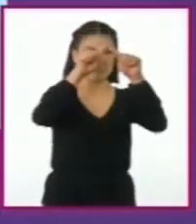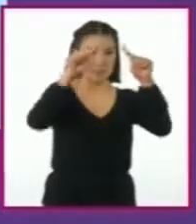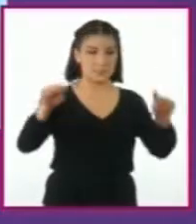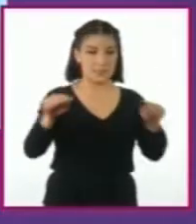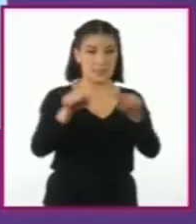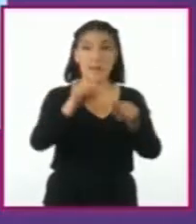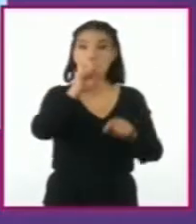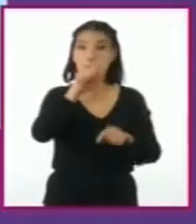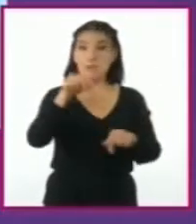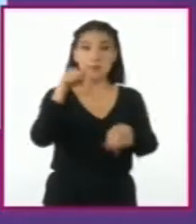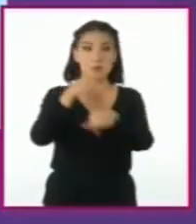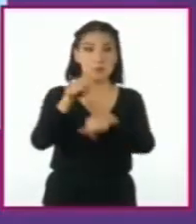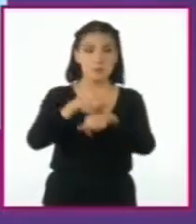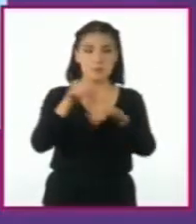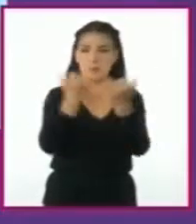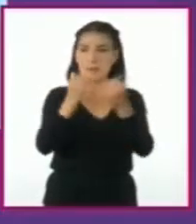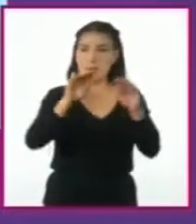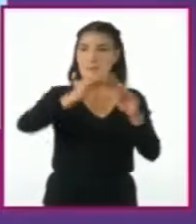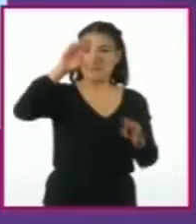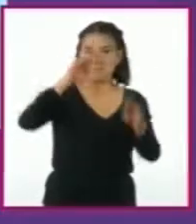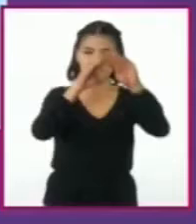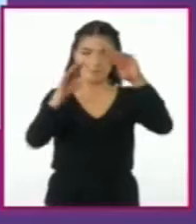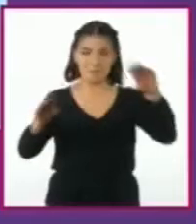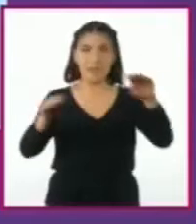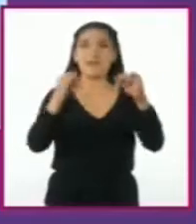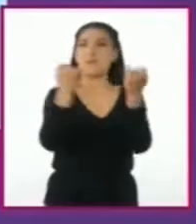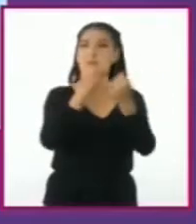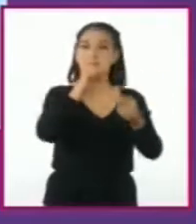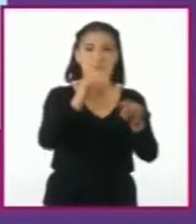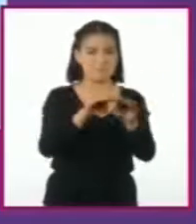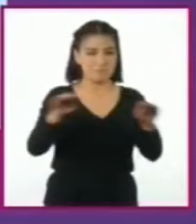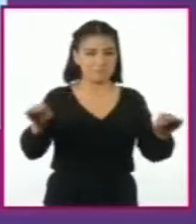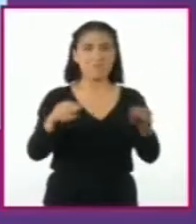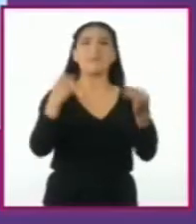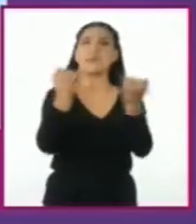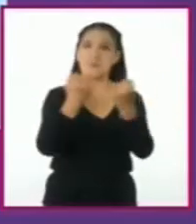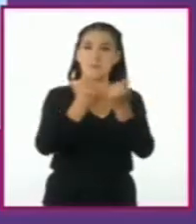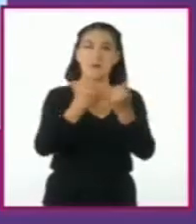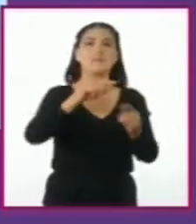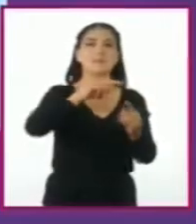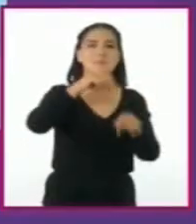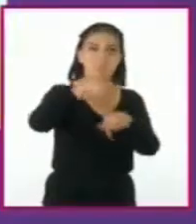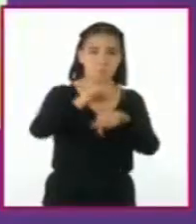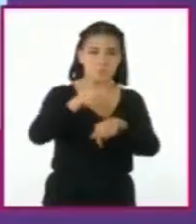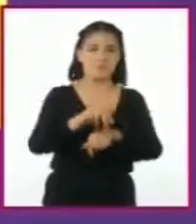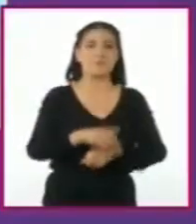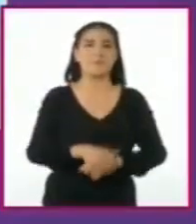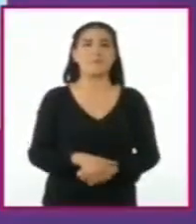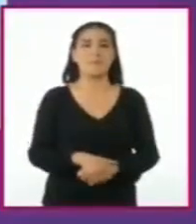correspondientes son proporcionales y sus ángulos correspondientes son iguales.